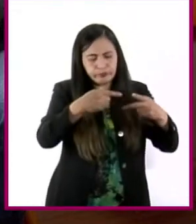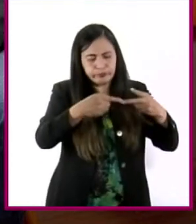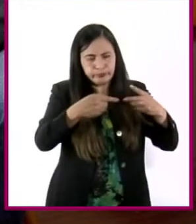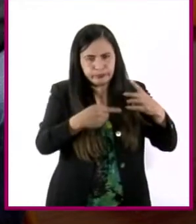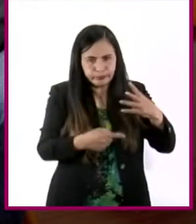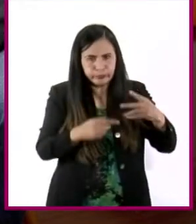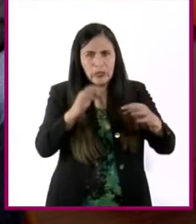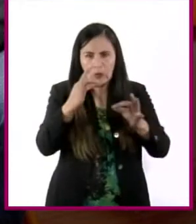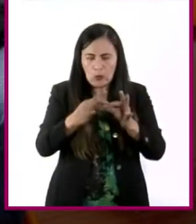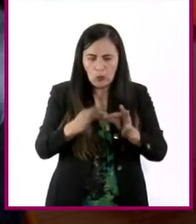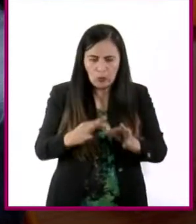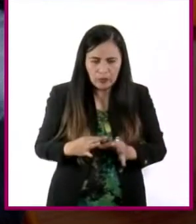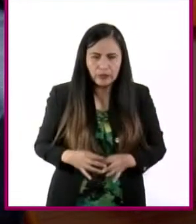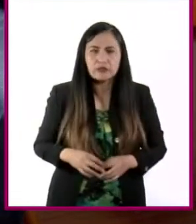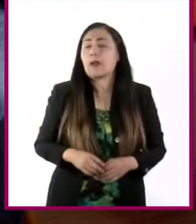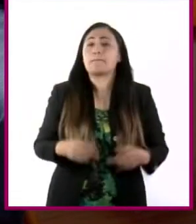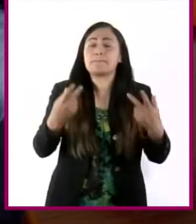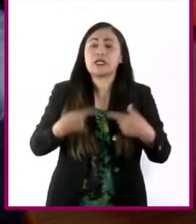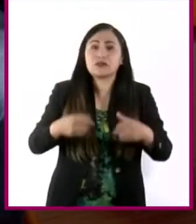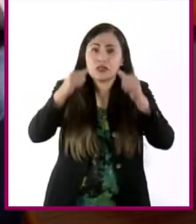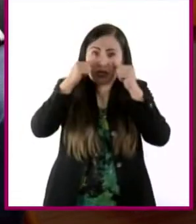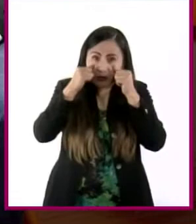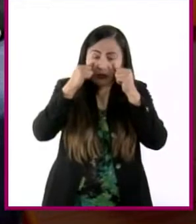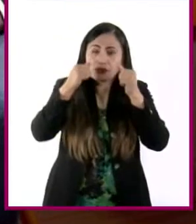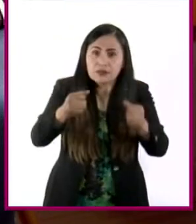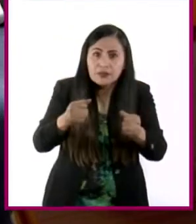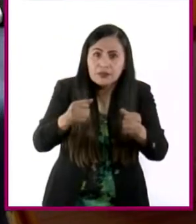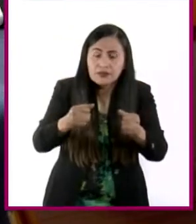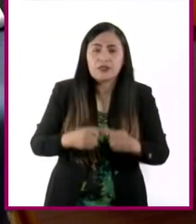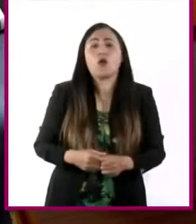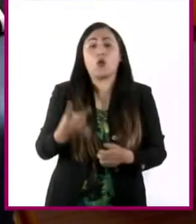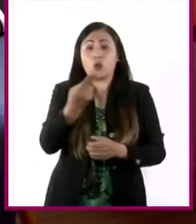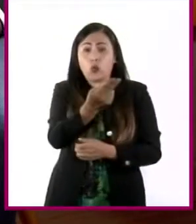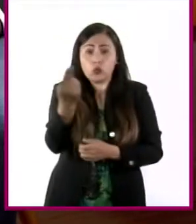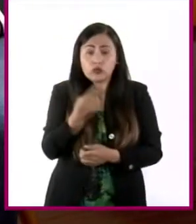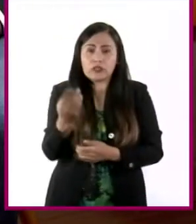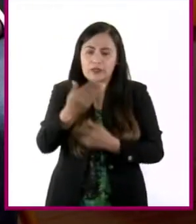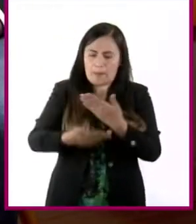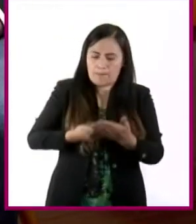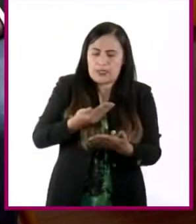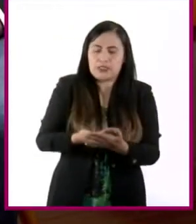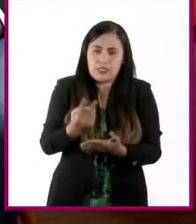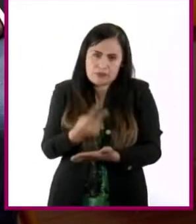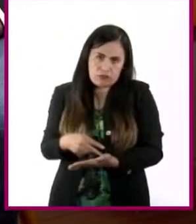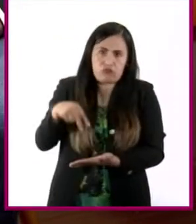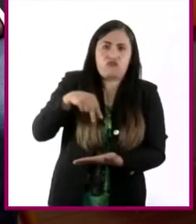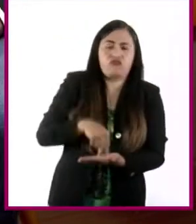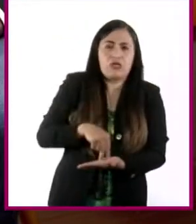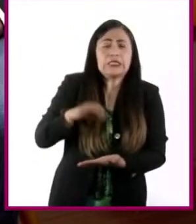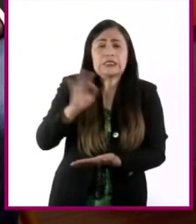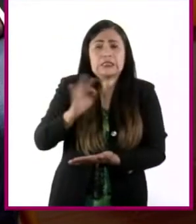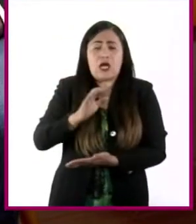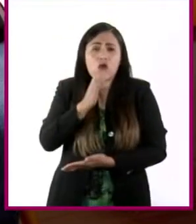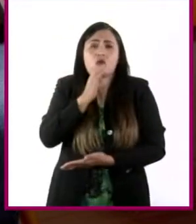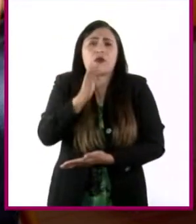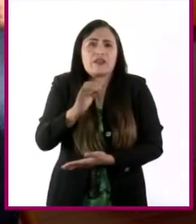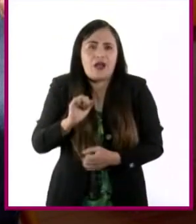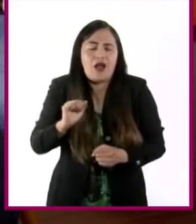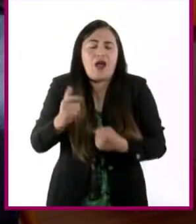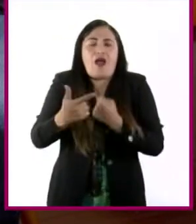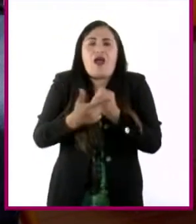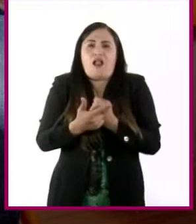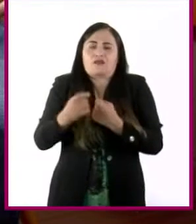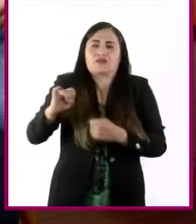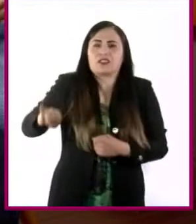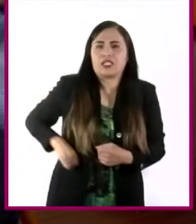objetivos. Captar la atención. Cuando se presenten, pueden hacer algún comentario sorprendente, preguntar algo